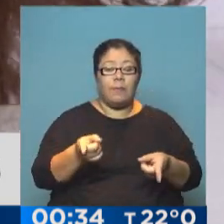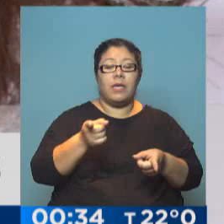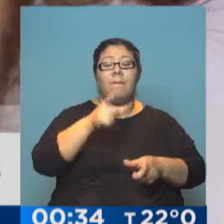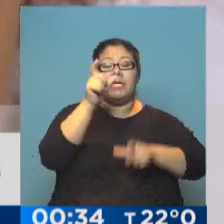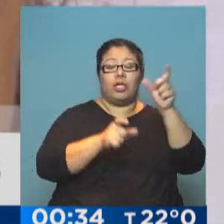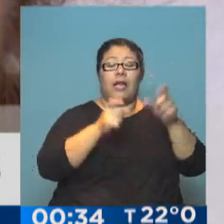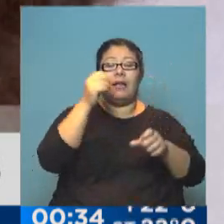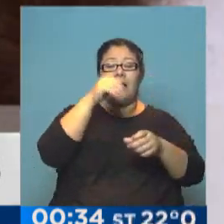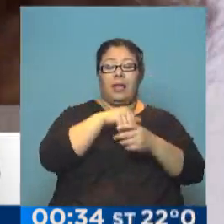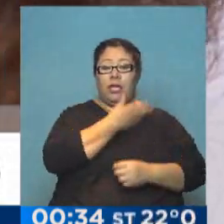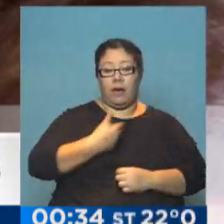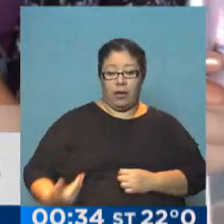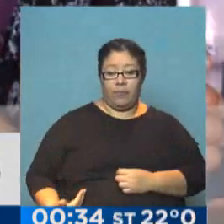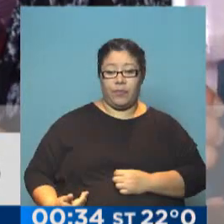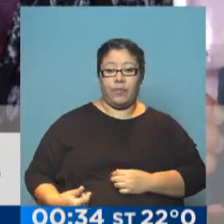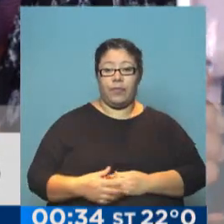a nadie.